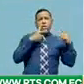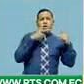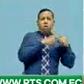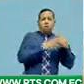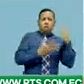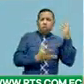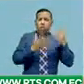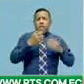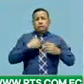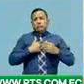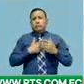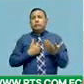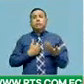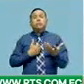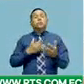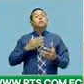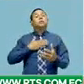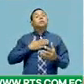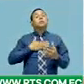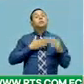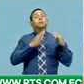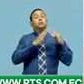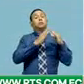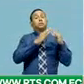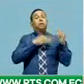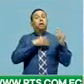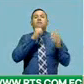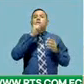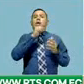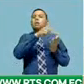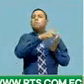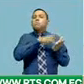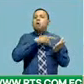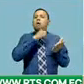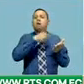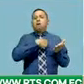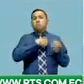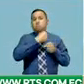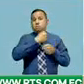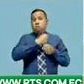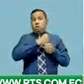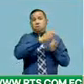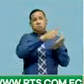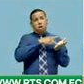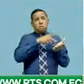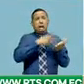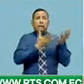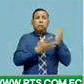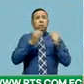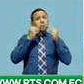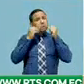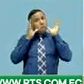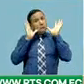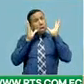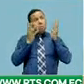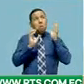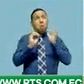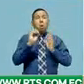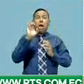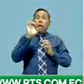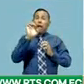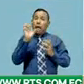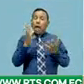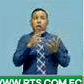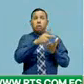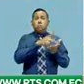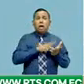negocio. Mis clientes recién me van a empezar a pagar. Unos, con suerte, cobraré en diciembre y otros me empezarán a pagar a partir de